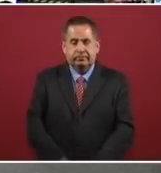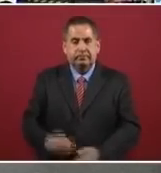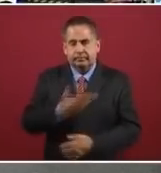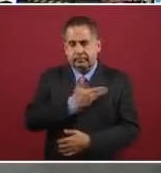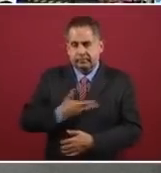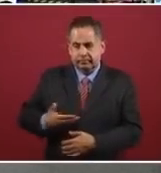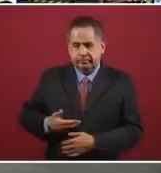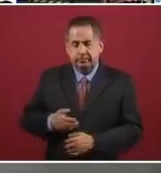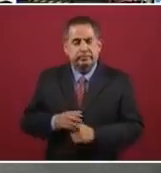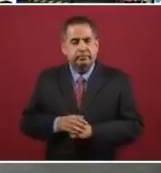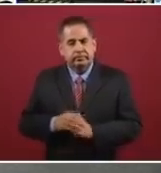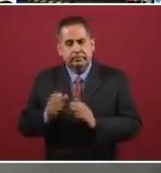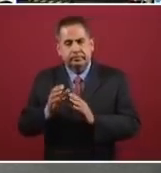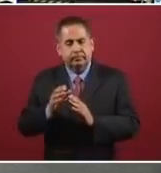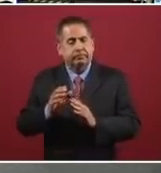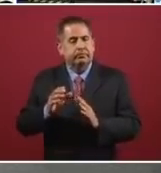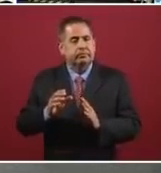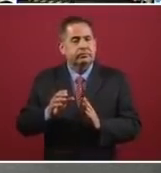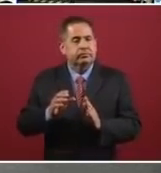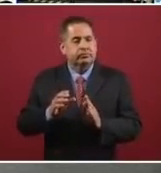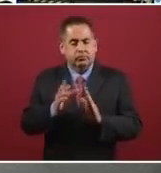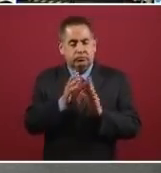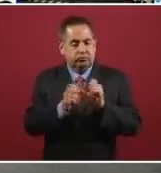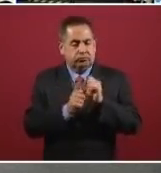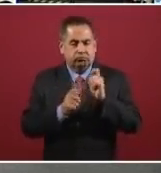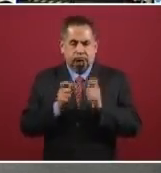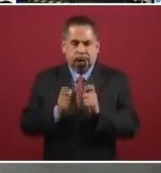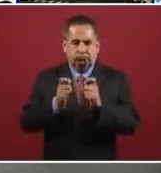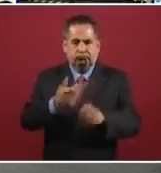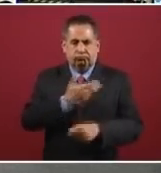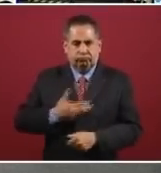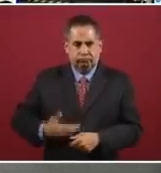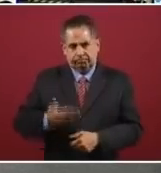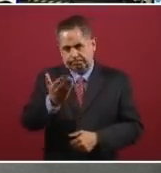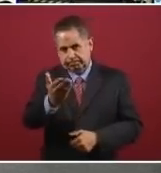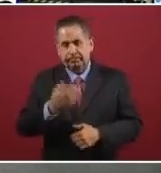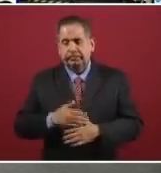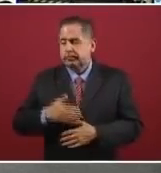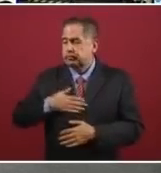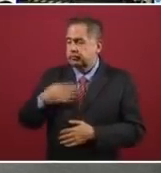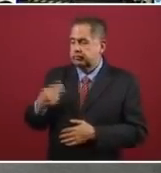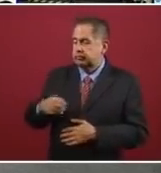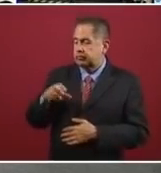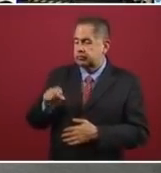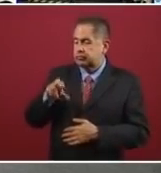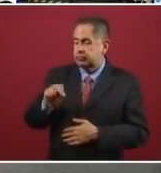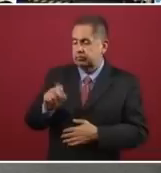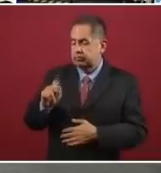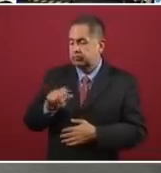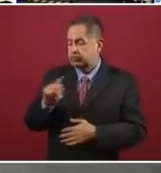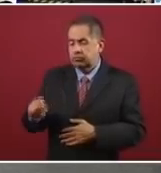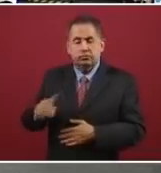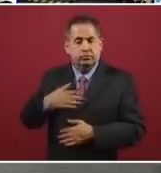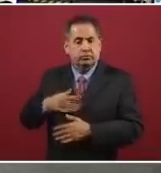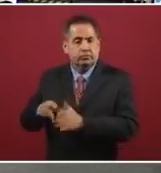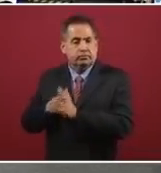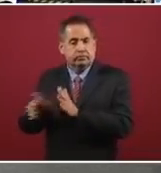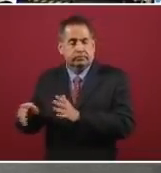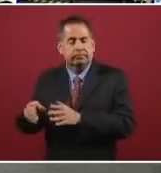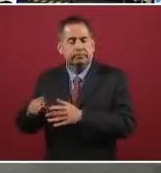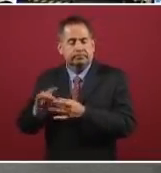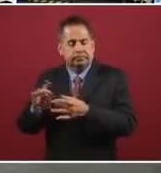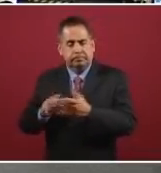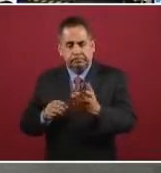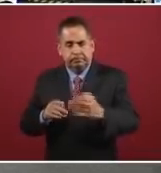Presidente Constitucional de los Estados Unidos Mexicanos, Carlos Pozos, reportero de la revista Petróleo y Energía. Muy buenos días.